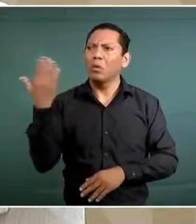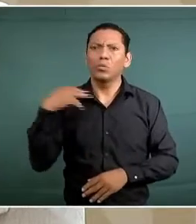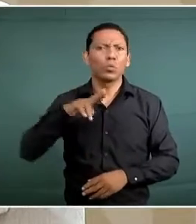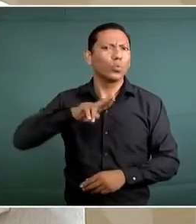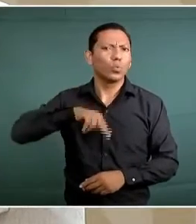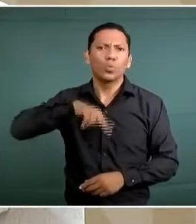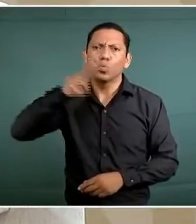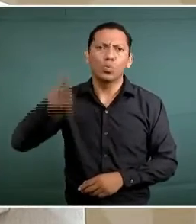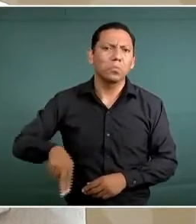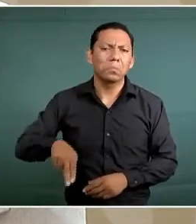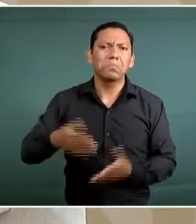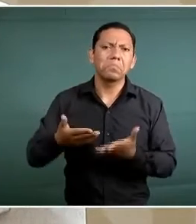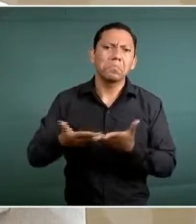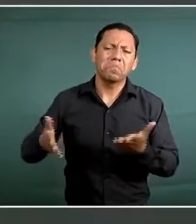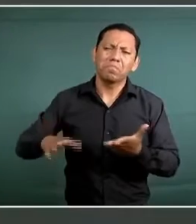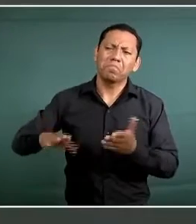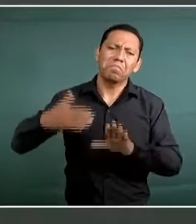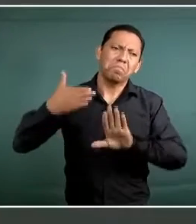como ahora